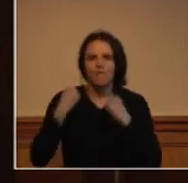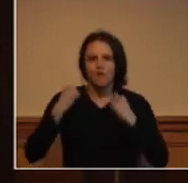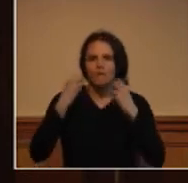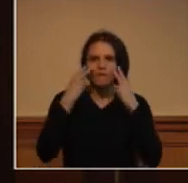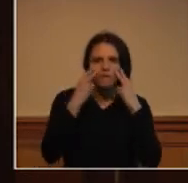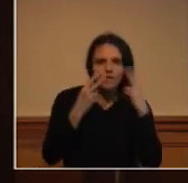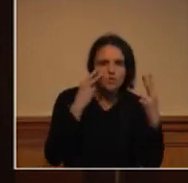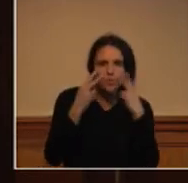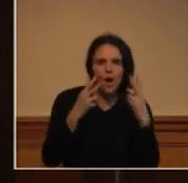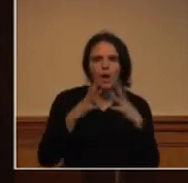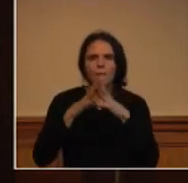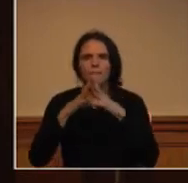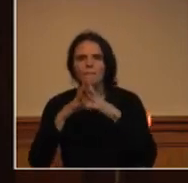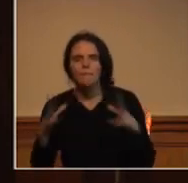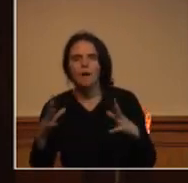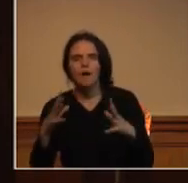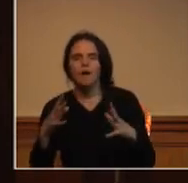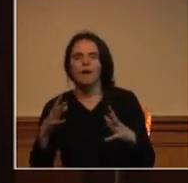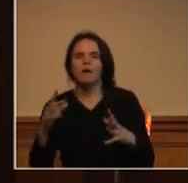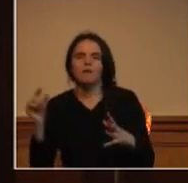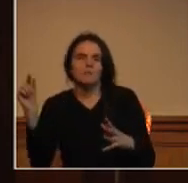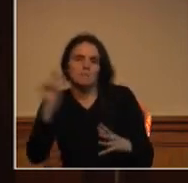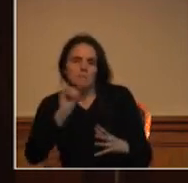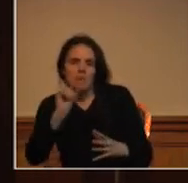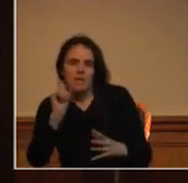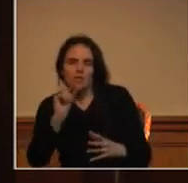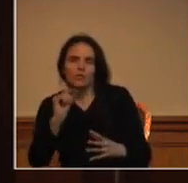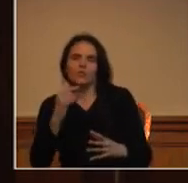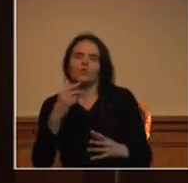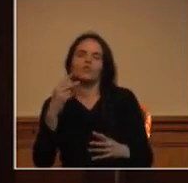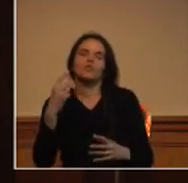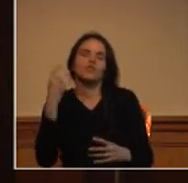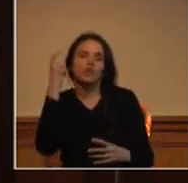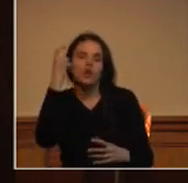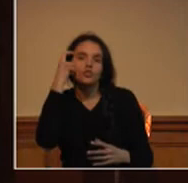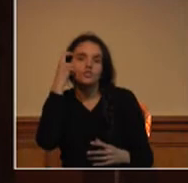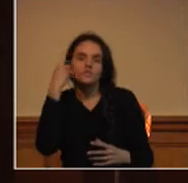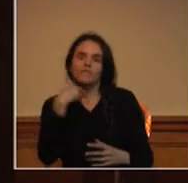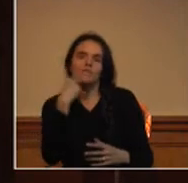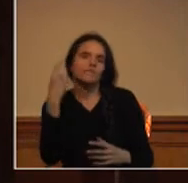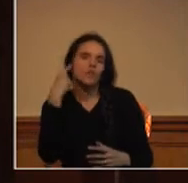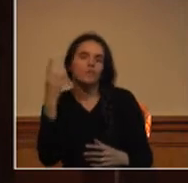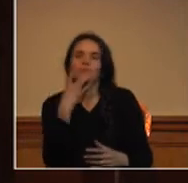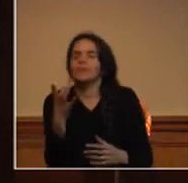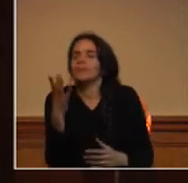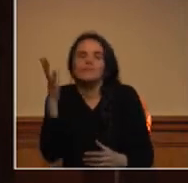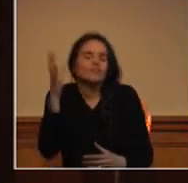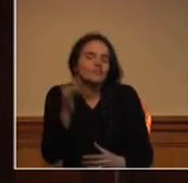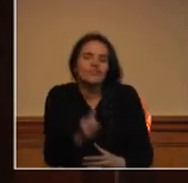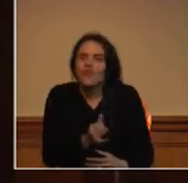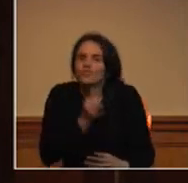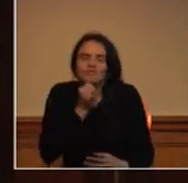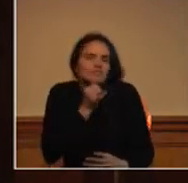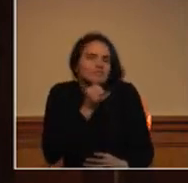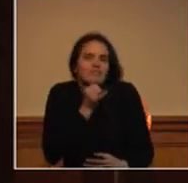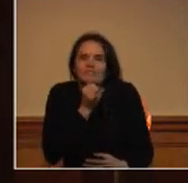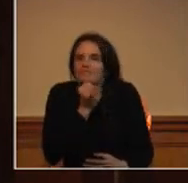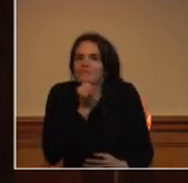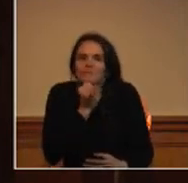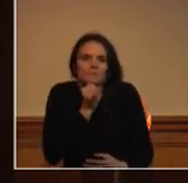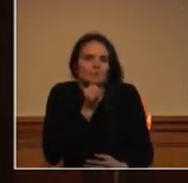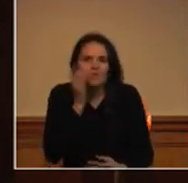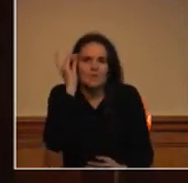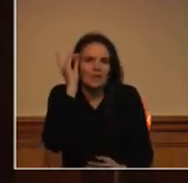en lo visual y más robustos y menos robustos en conciencia fonológica, porque no tenemos evidencia para sostener